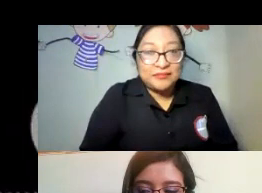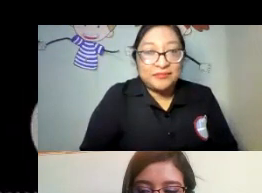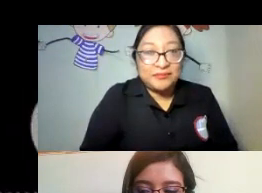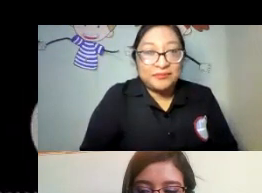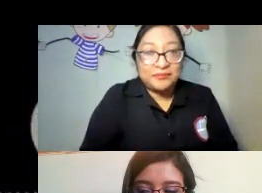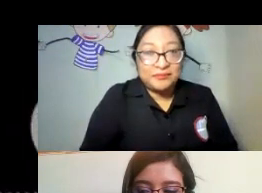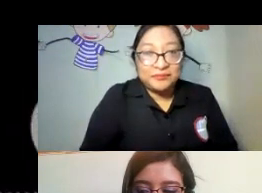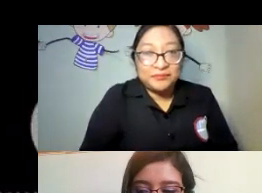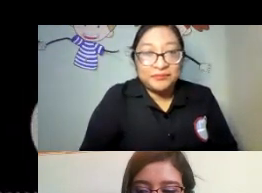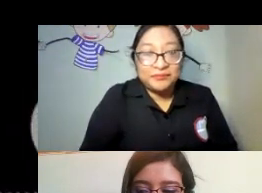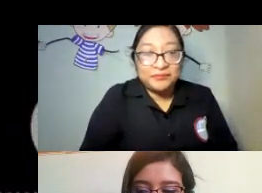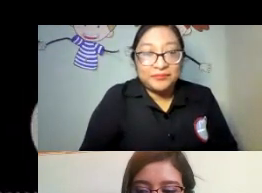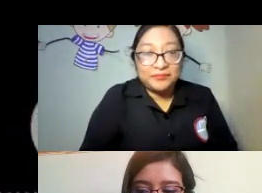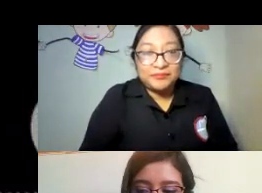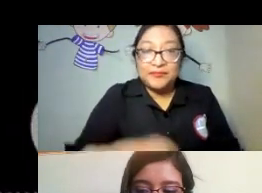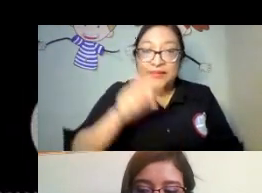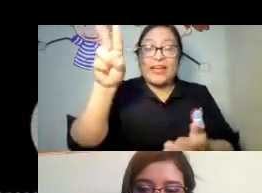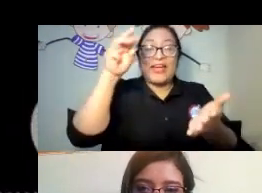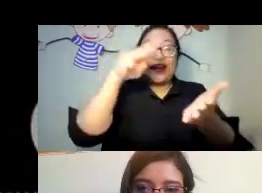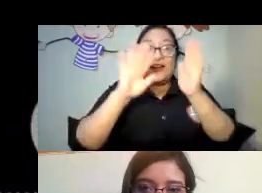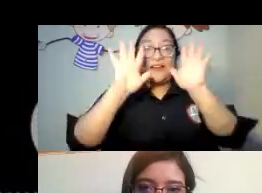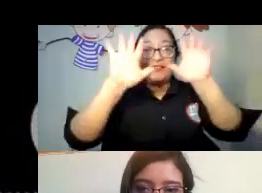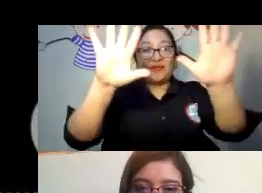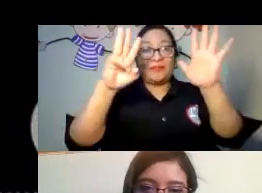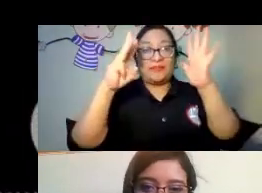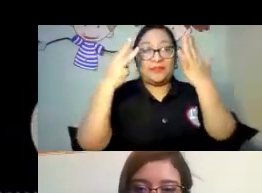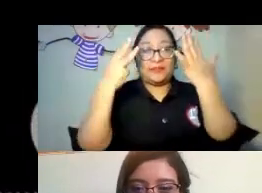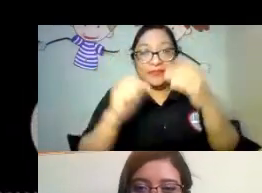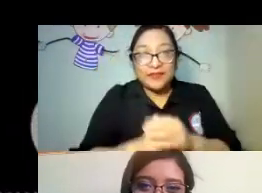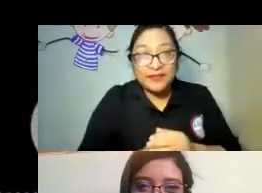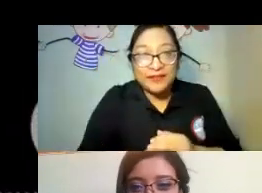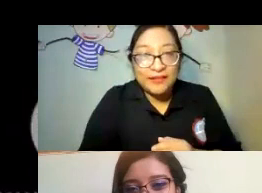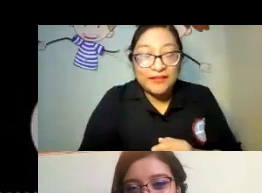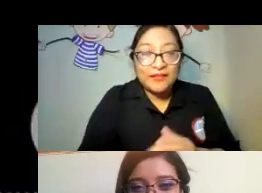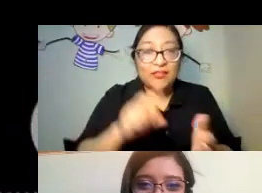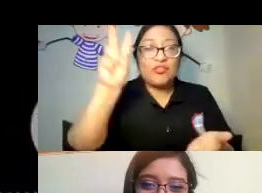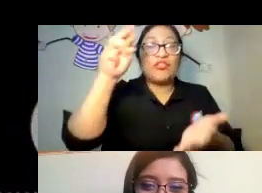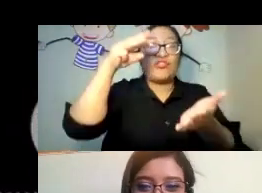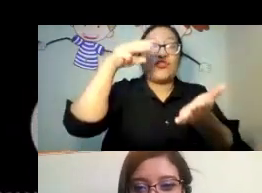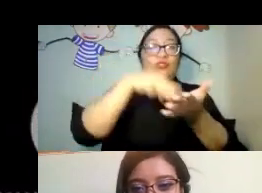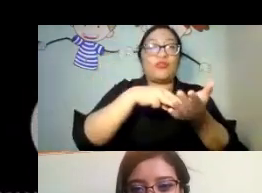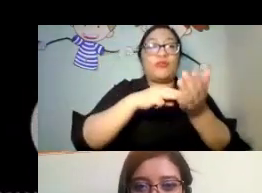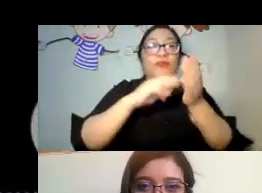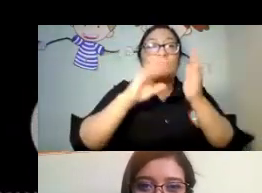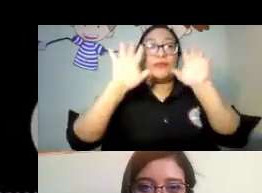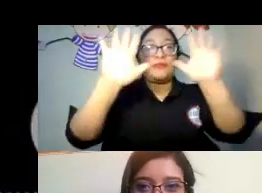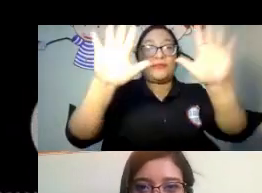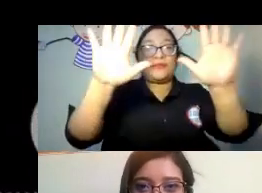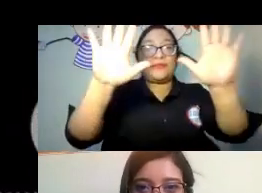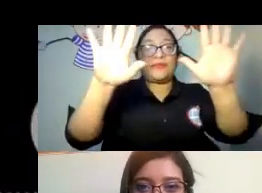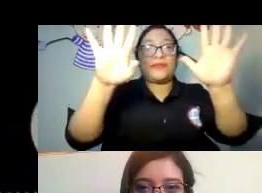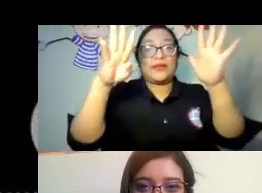En 2018 aparecen estudiantes. En 2019, varias fotografías de